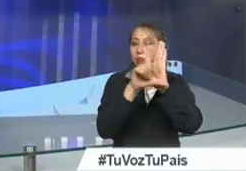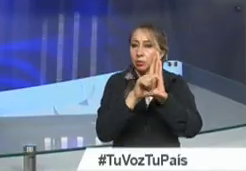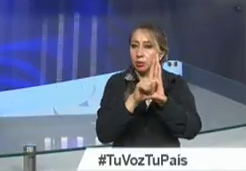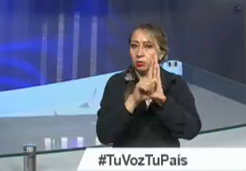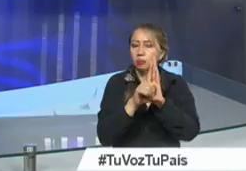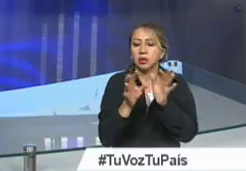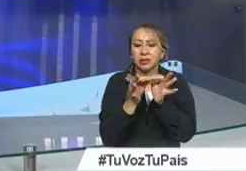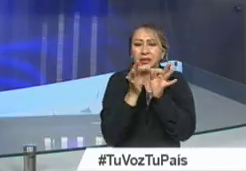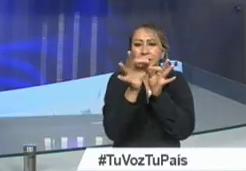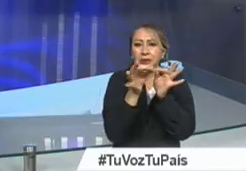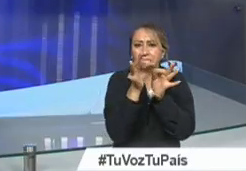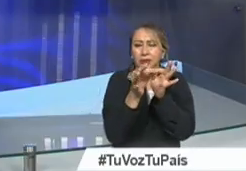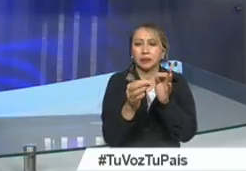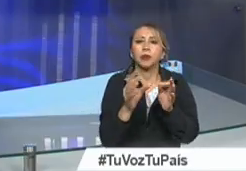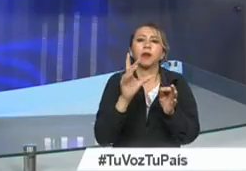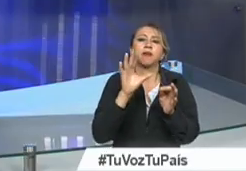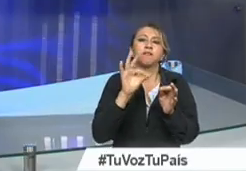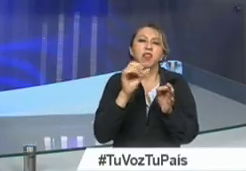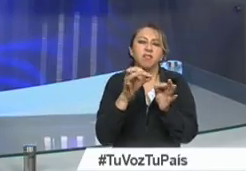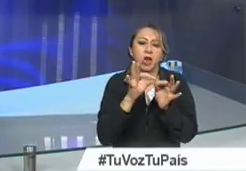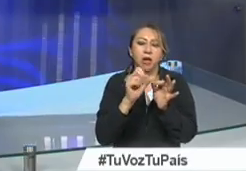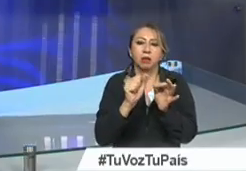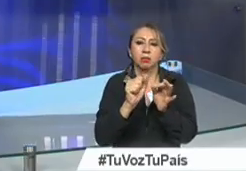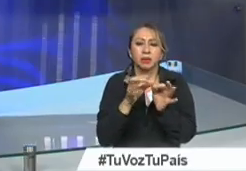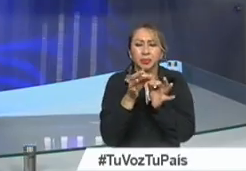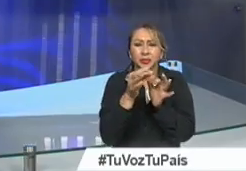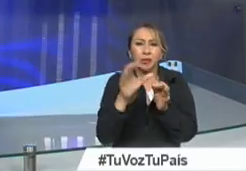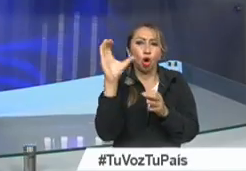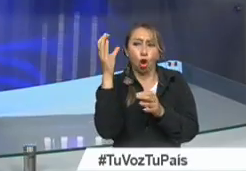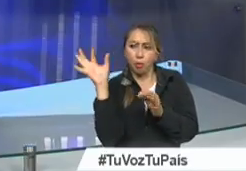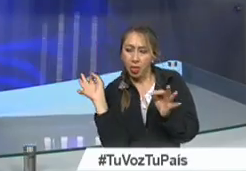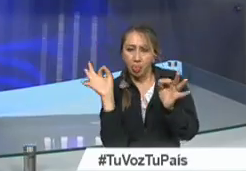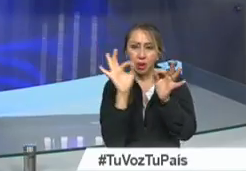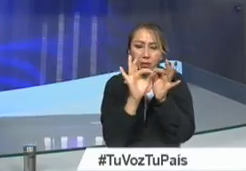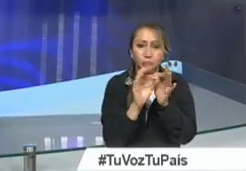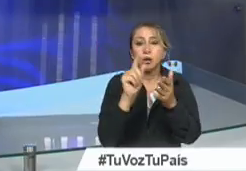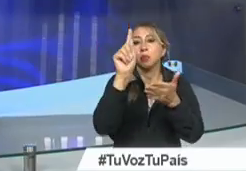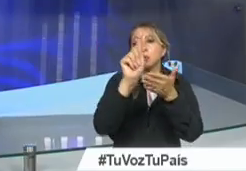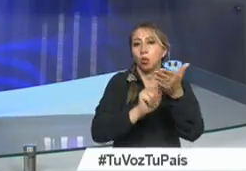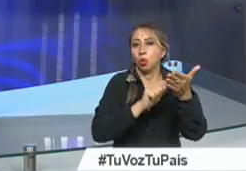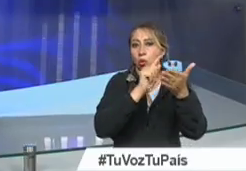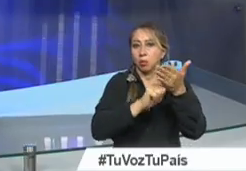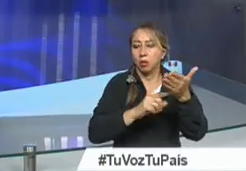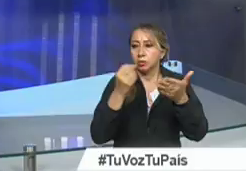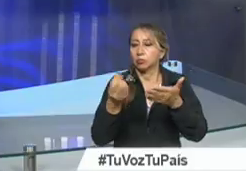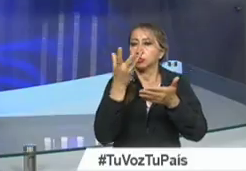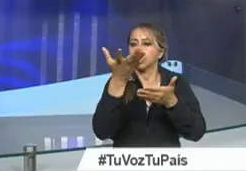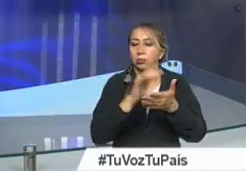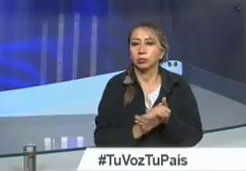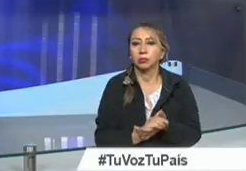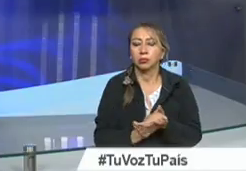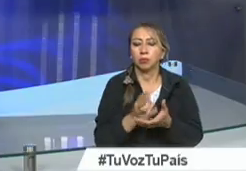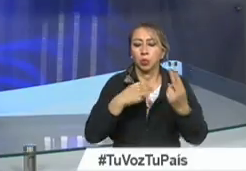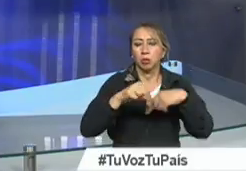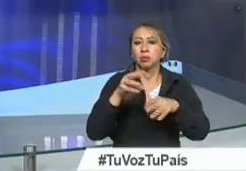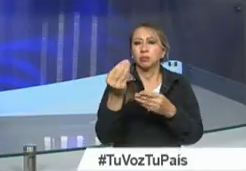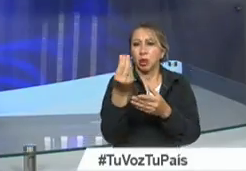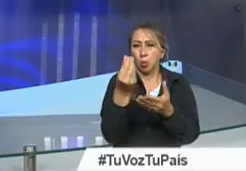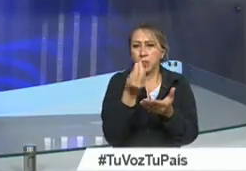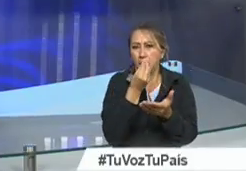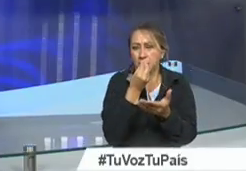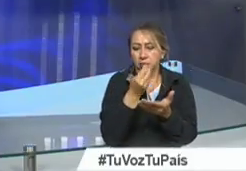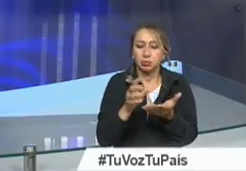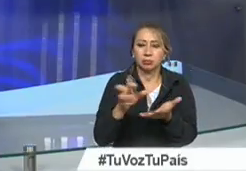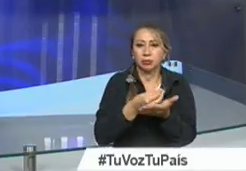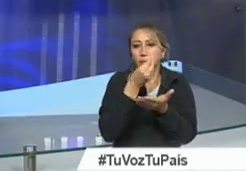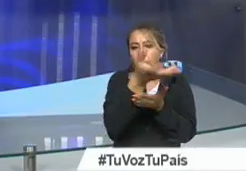de fiebre aftosa desatado en colombia entre ellas se mantiene la prohibición de la importación de la llamada mercancía pecuaria así como el